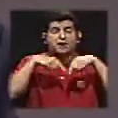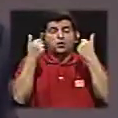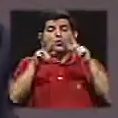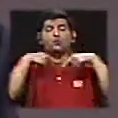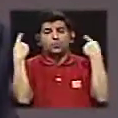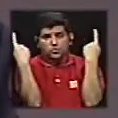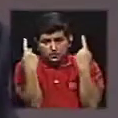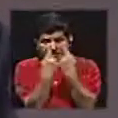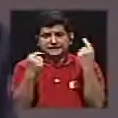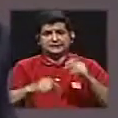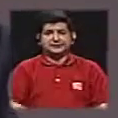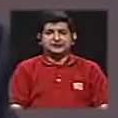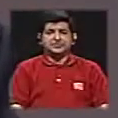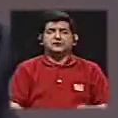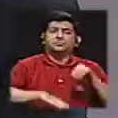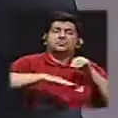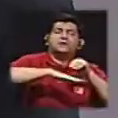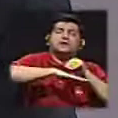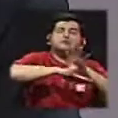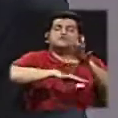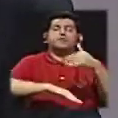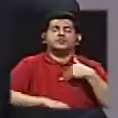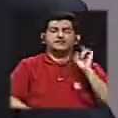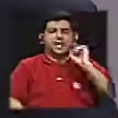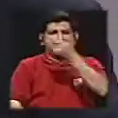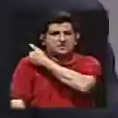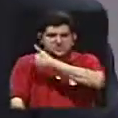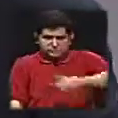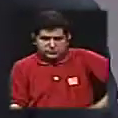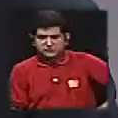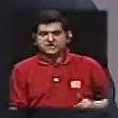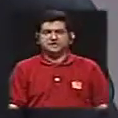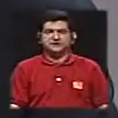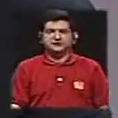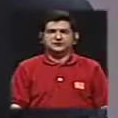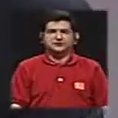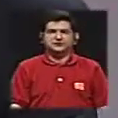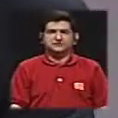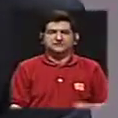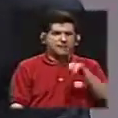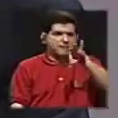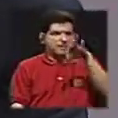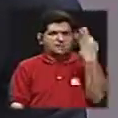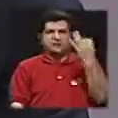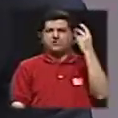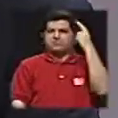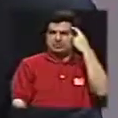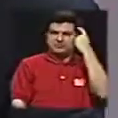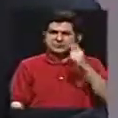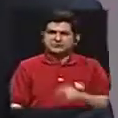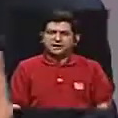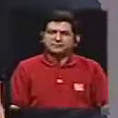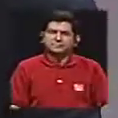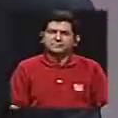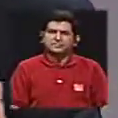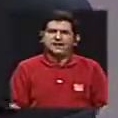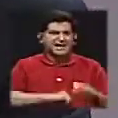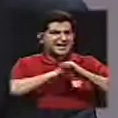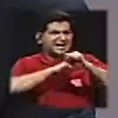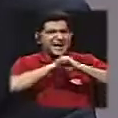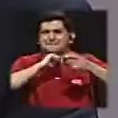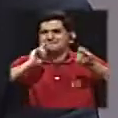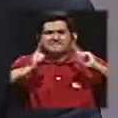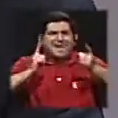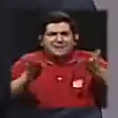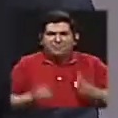partidaria, injerencia de los expresidentes. Entonces, vamos a ver, ¿qué campaña era